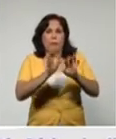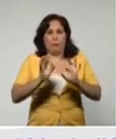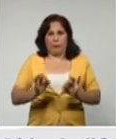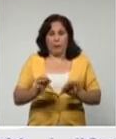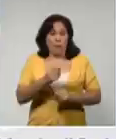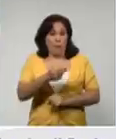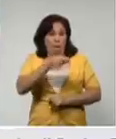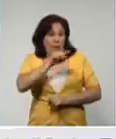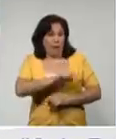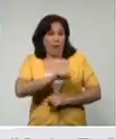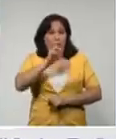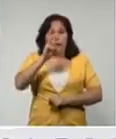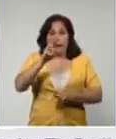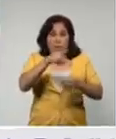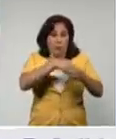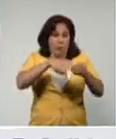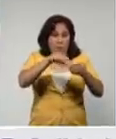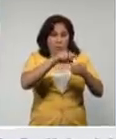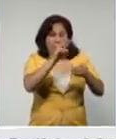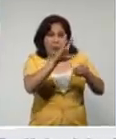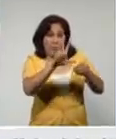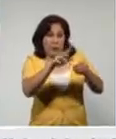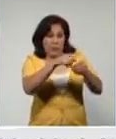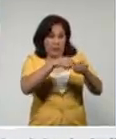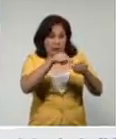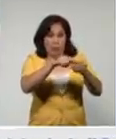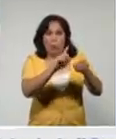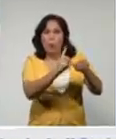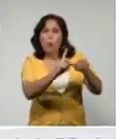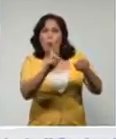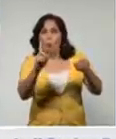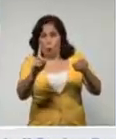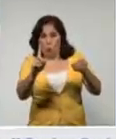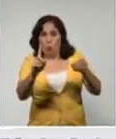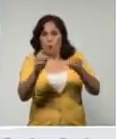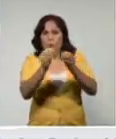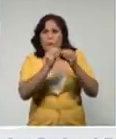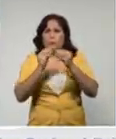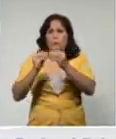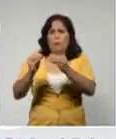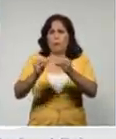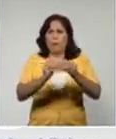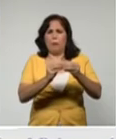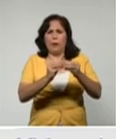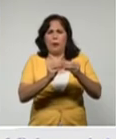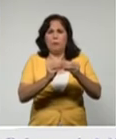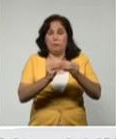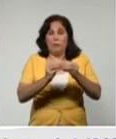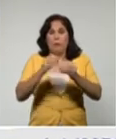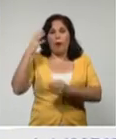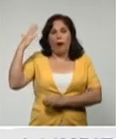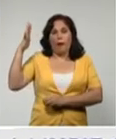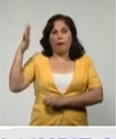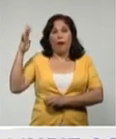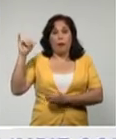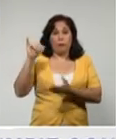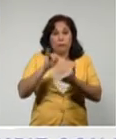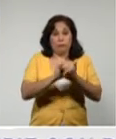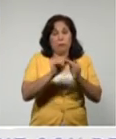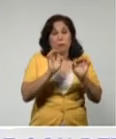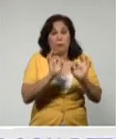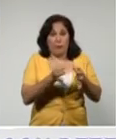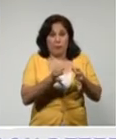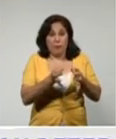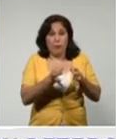Ayer, de los 35, tuvimos un caso que tiene como fuente de infección el exterior de nuestro país,